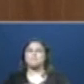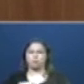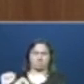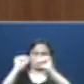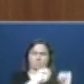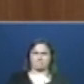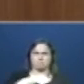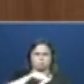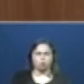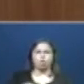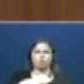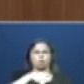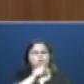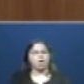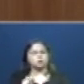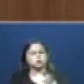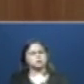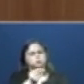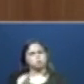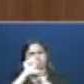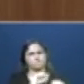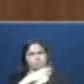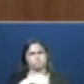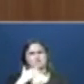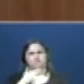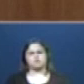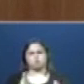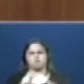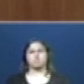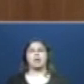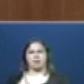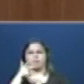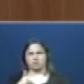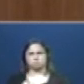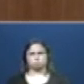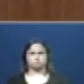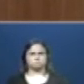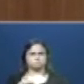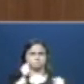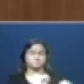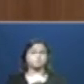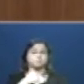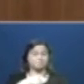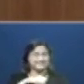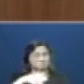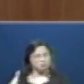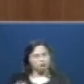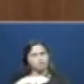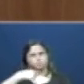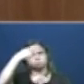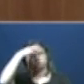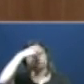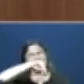los derechos de los ciudadanos y el bienestar de la sociedad en un momento tan delicado como este es preciso rescatar el papel de los principios